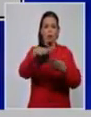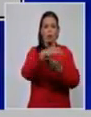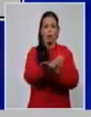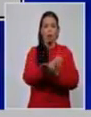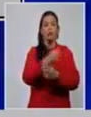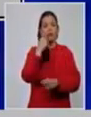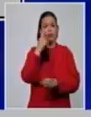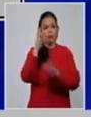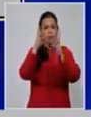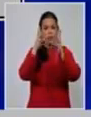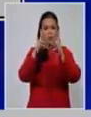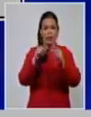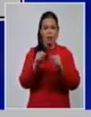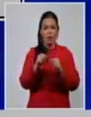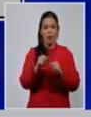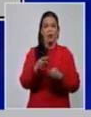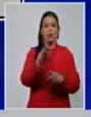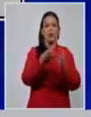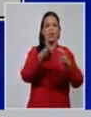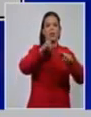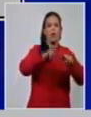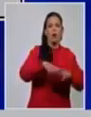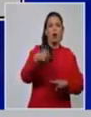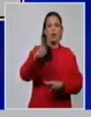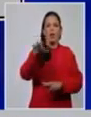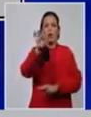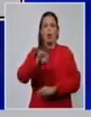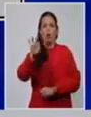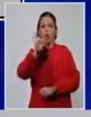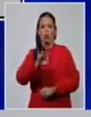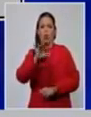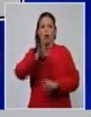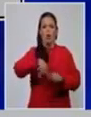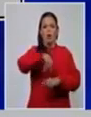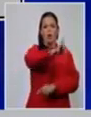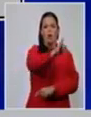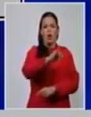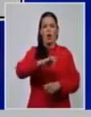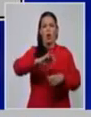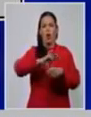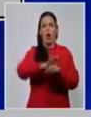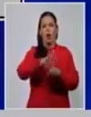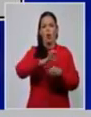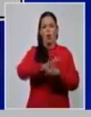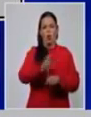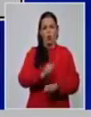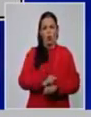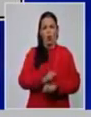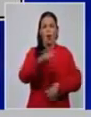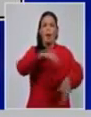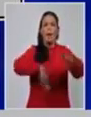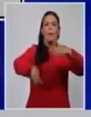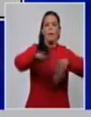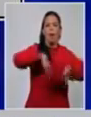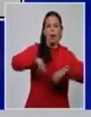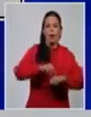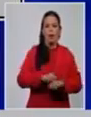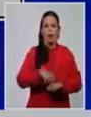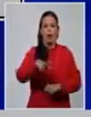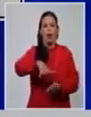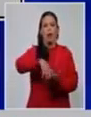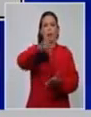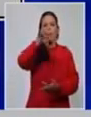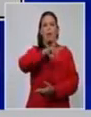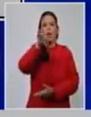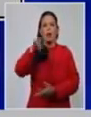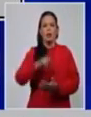dimos, Centro Habana, 10 de octubre, Polleros, Arroyo Naranjo, Playa, Plaza, Cerro,